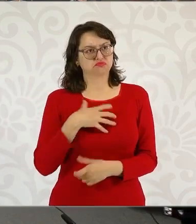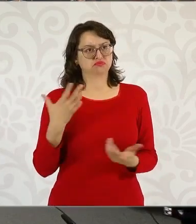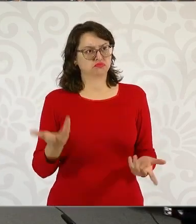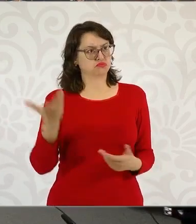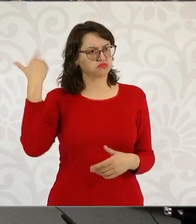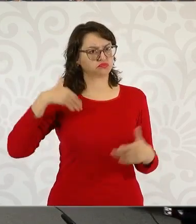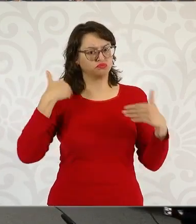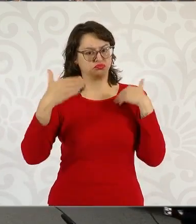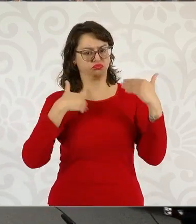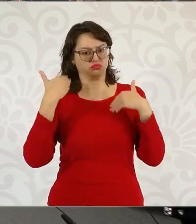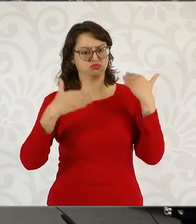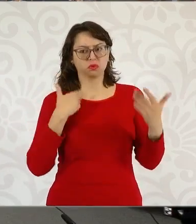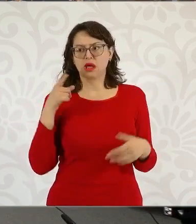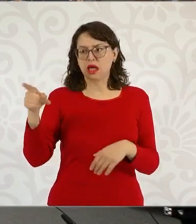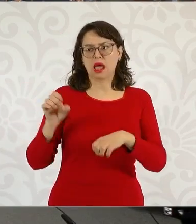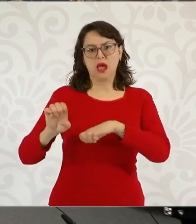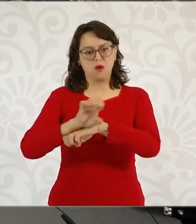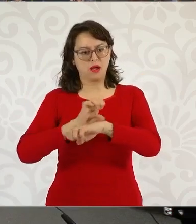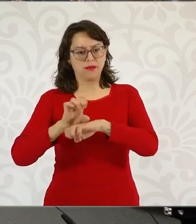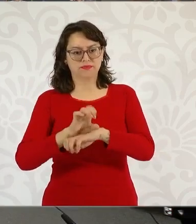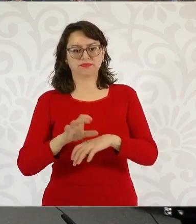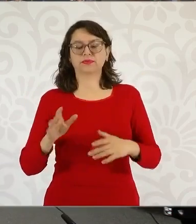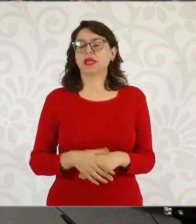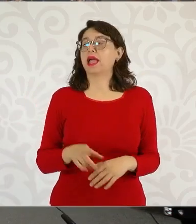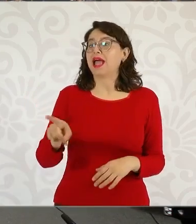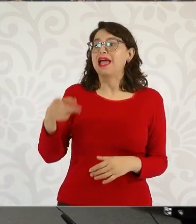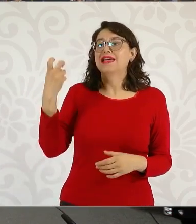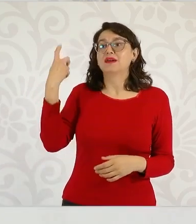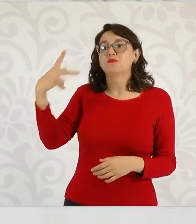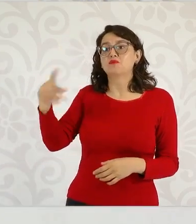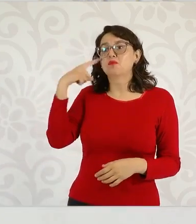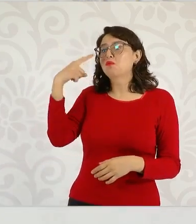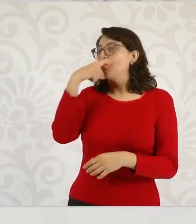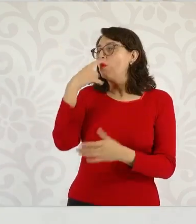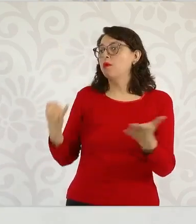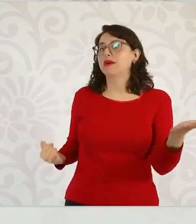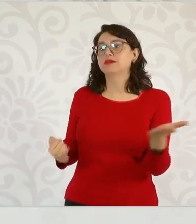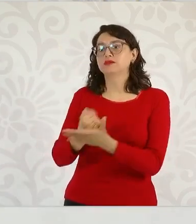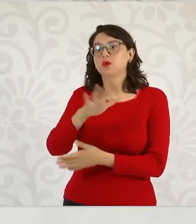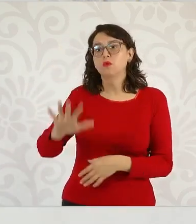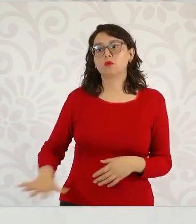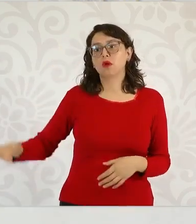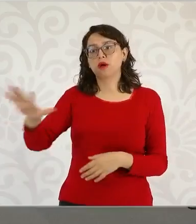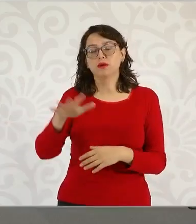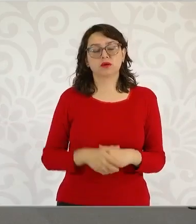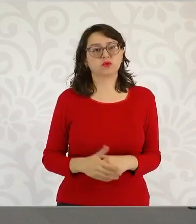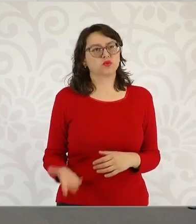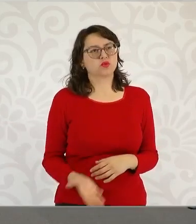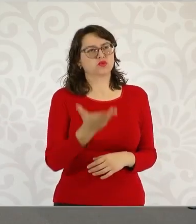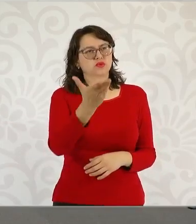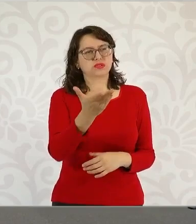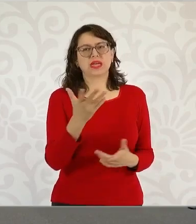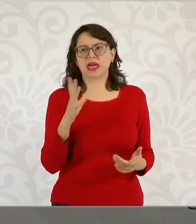en las elecciones de Ecuador. La autodeterminación de los pueblos. Con la señora Kirchner también se ha solidarizado, y no sé